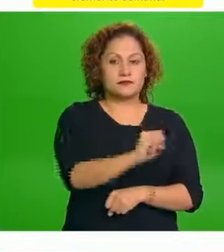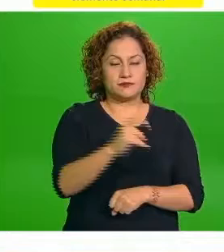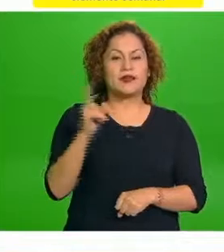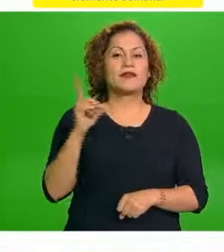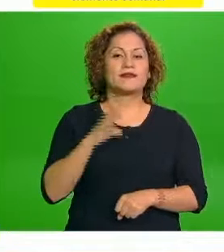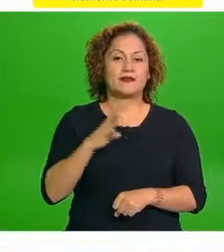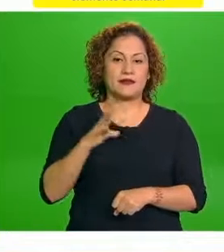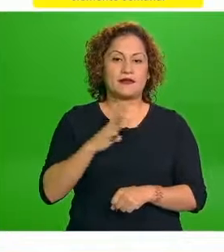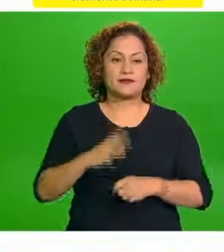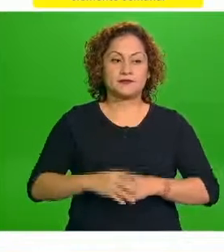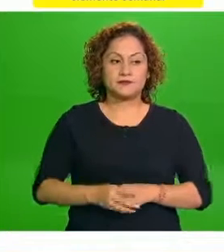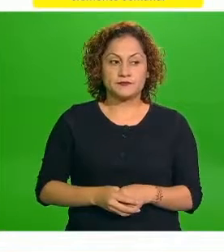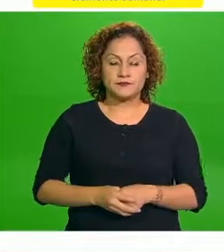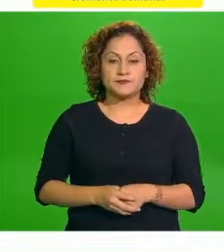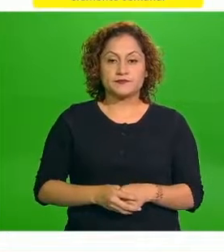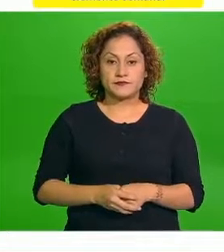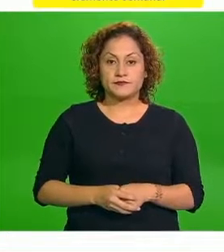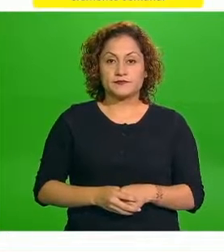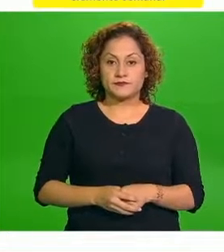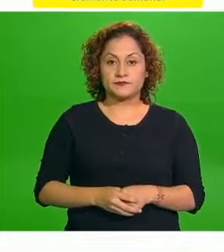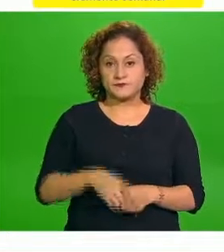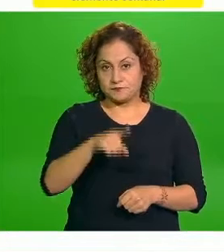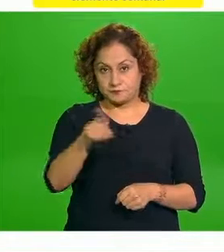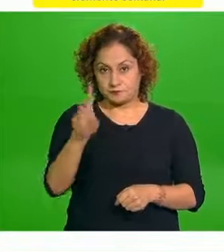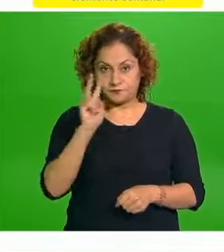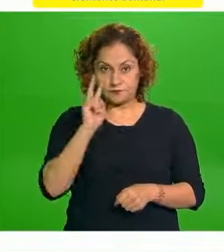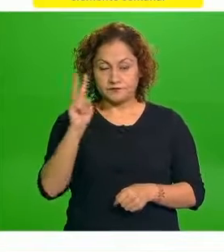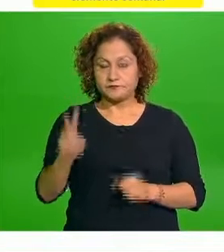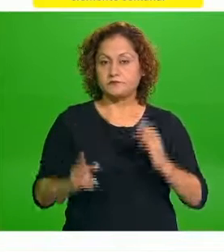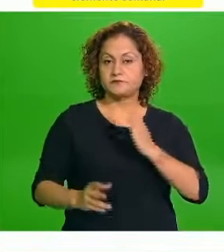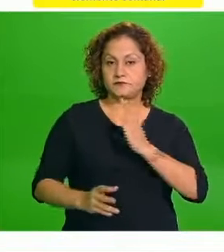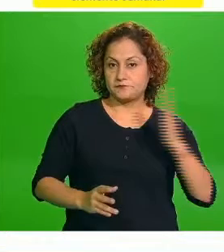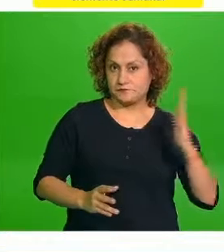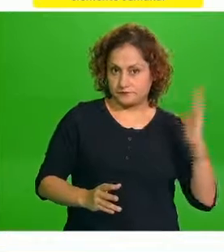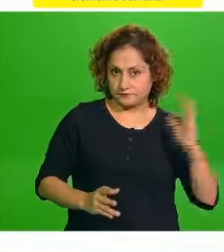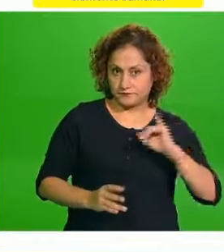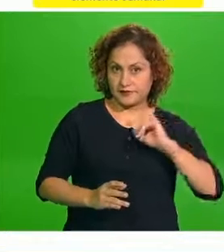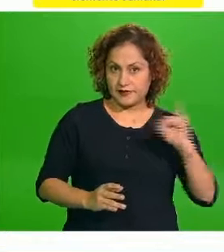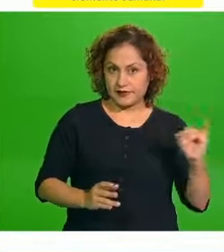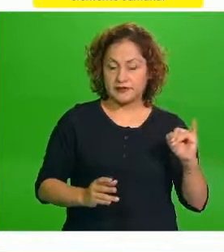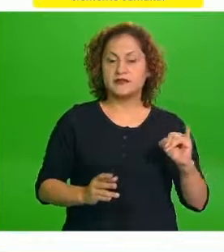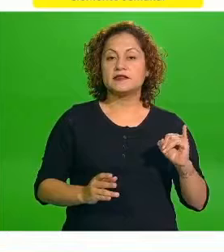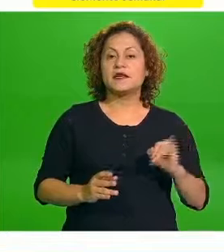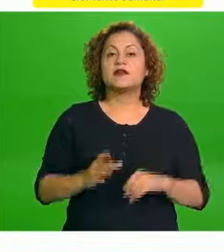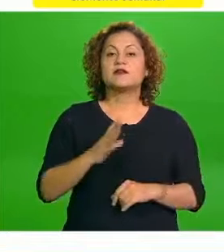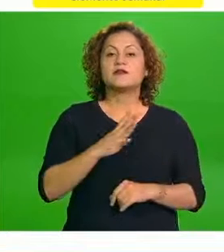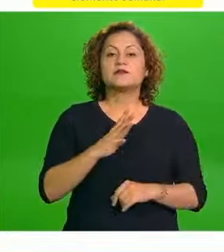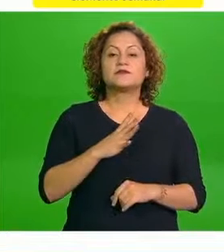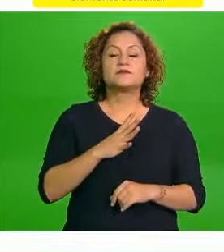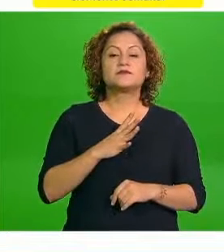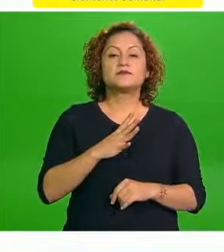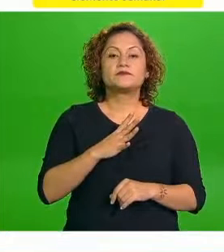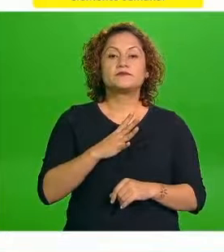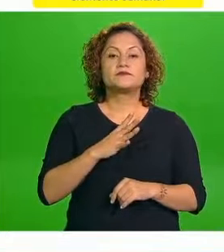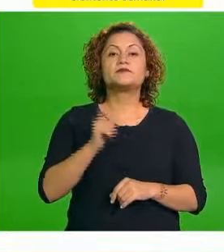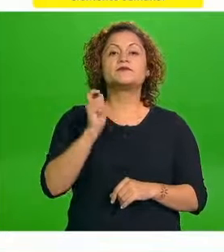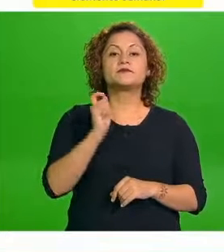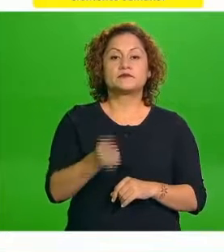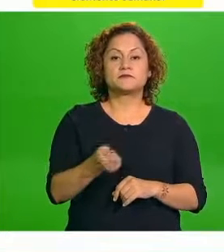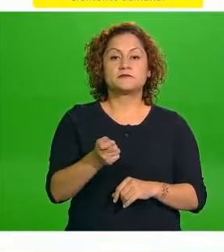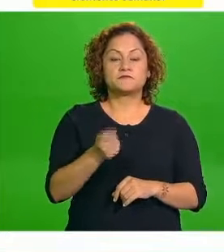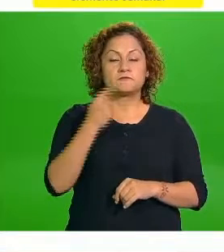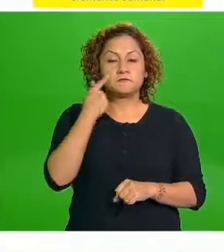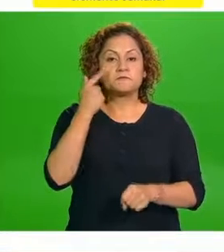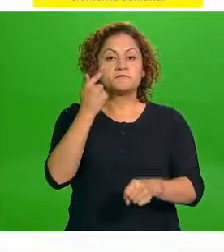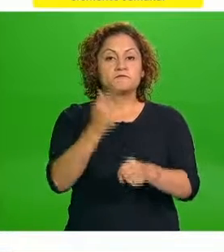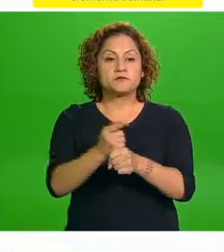el extremo izquierdo, para ustedes que están observando en pantalla este gráfico, pues el porcentaje de positividad.